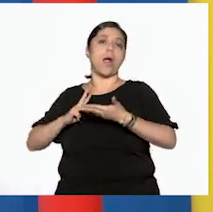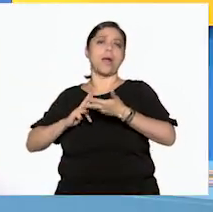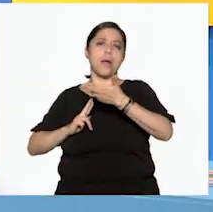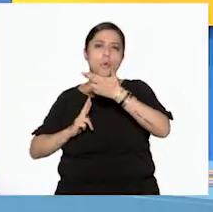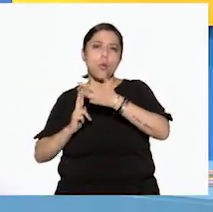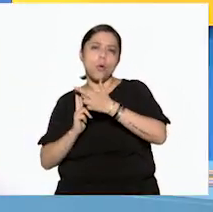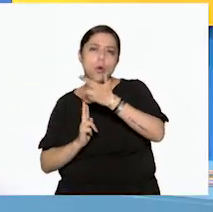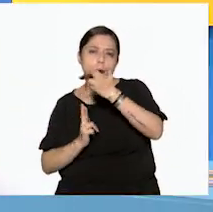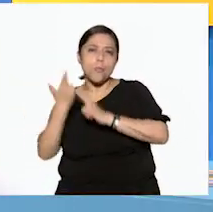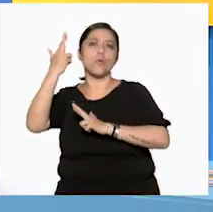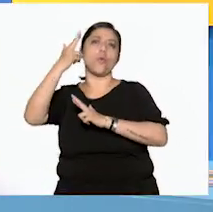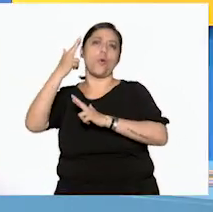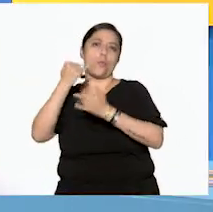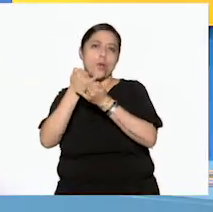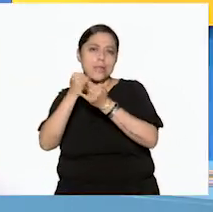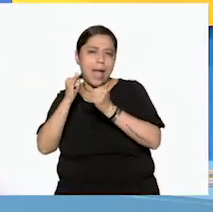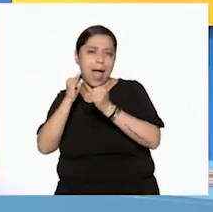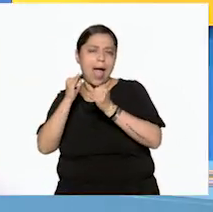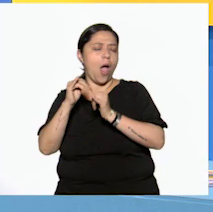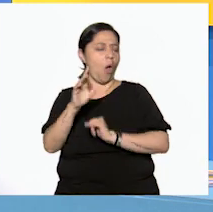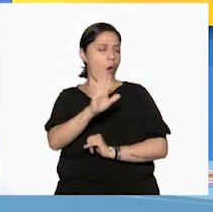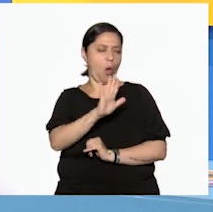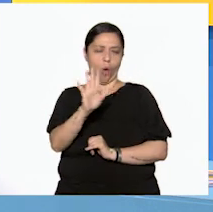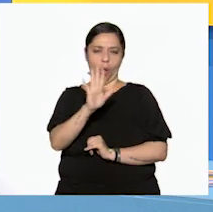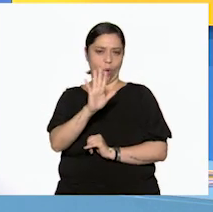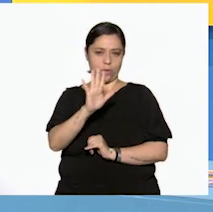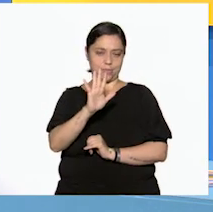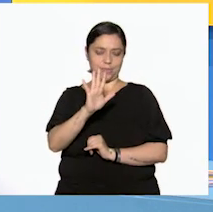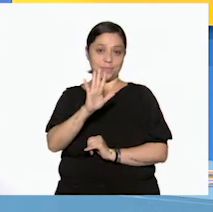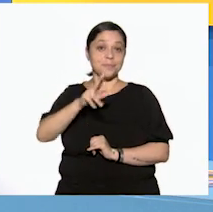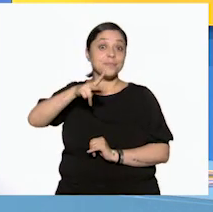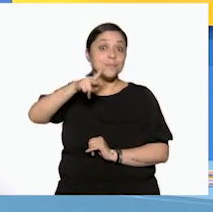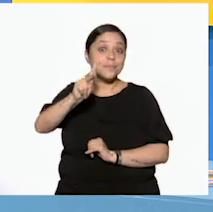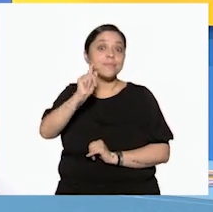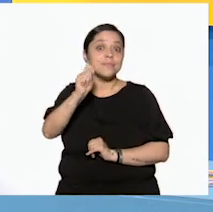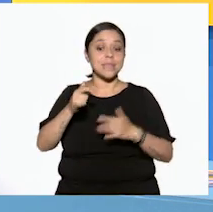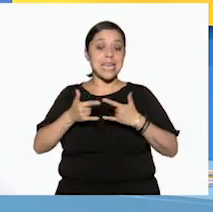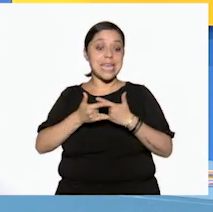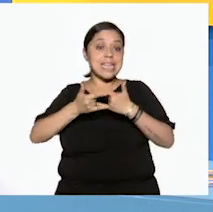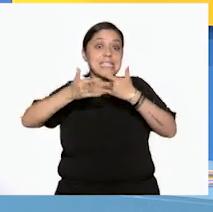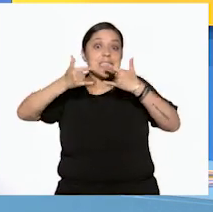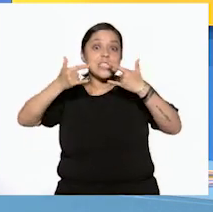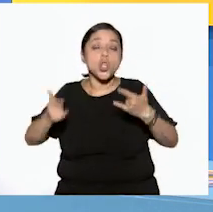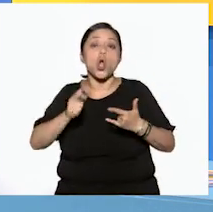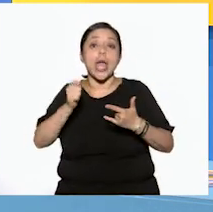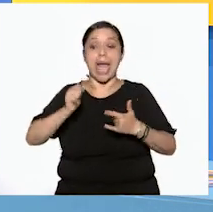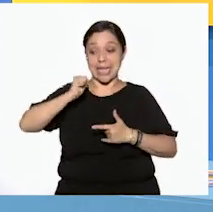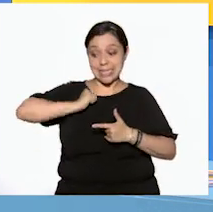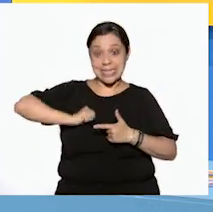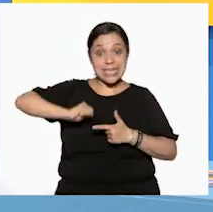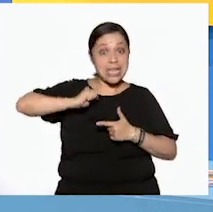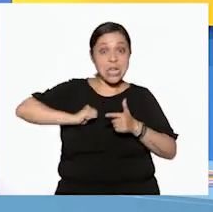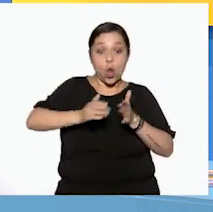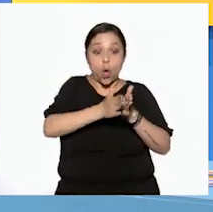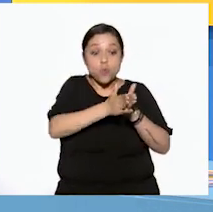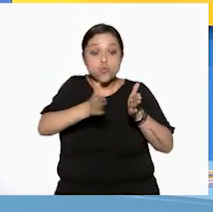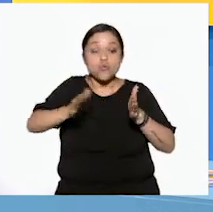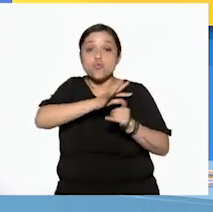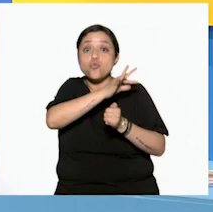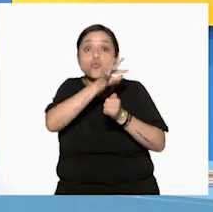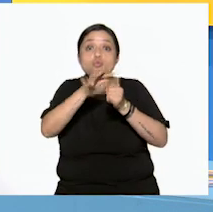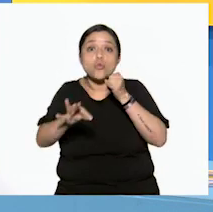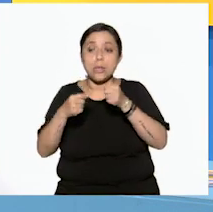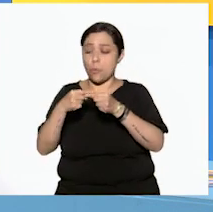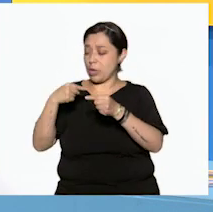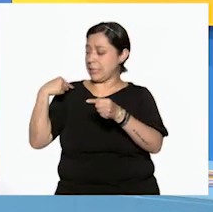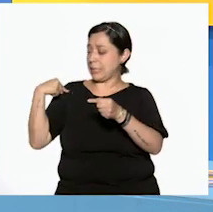Independencia. No precisamente, pero llegamos a la historia del último siglo, o sea, de los últimos 100